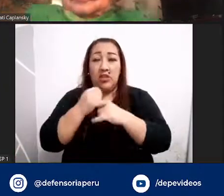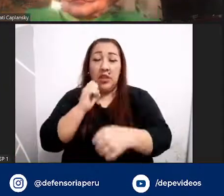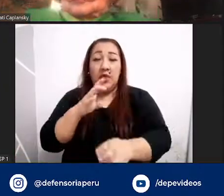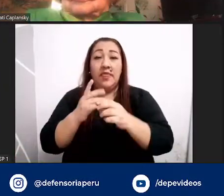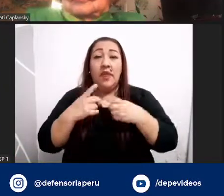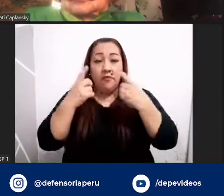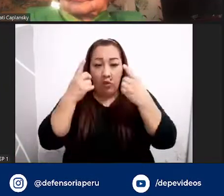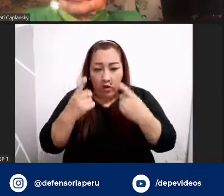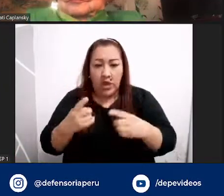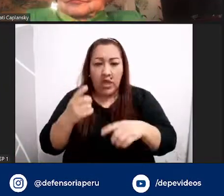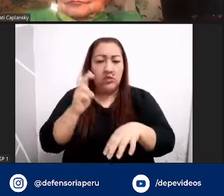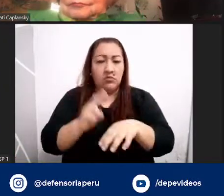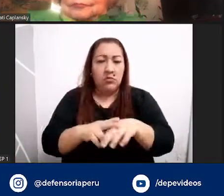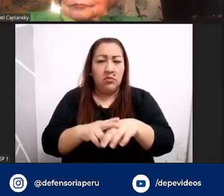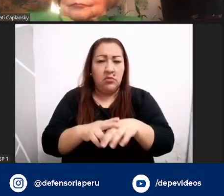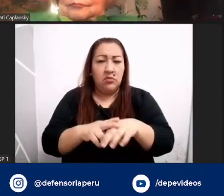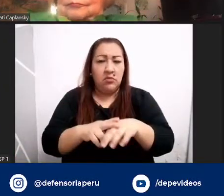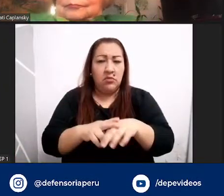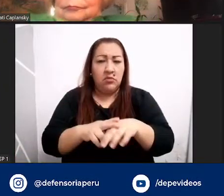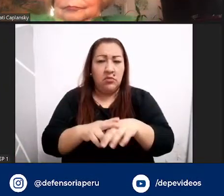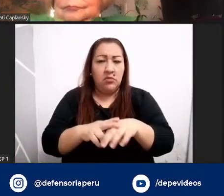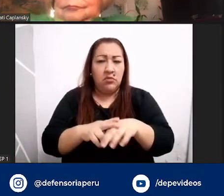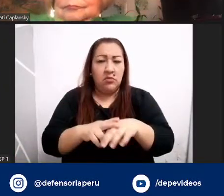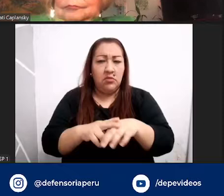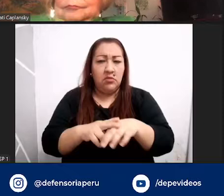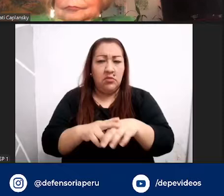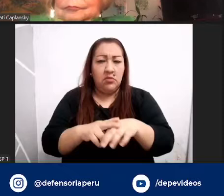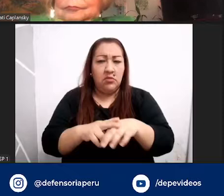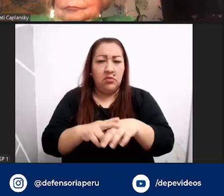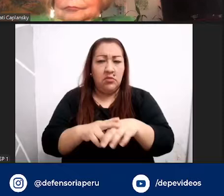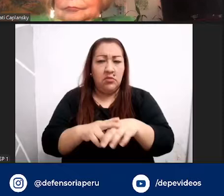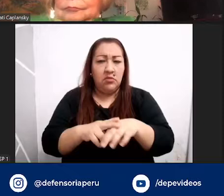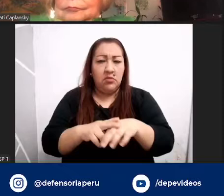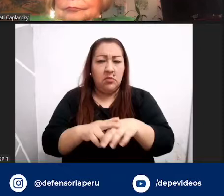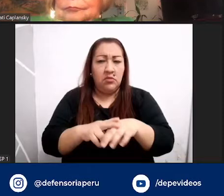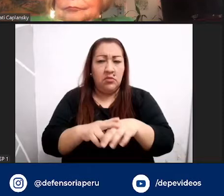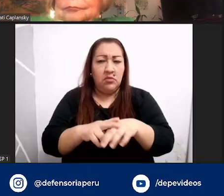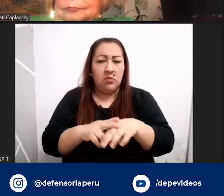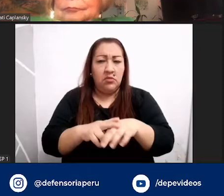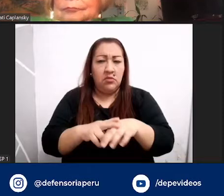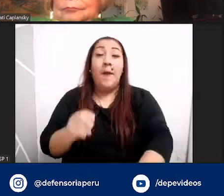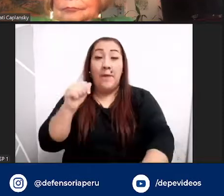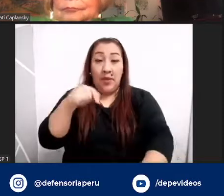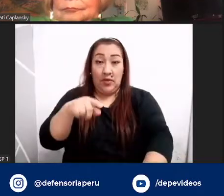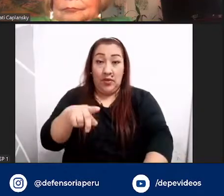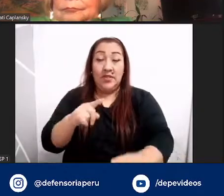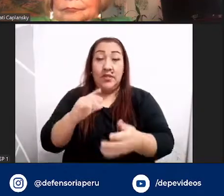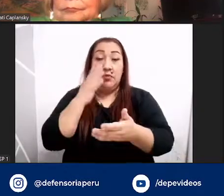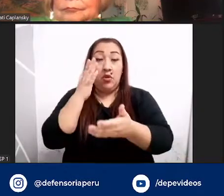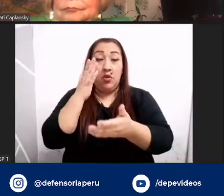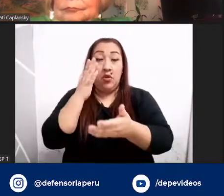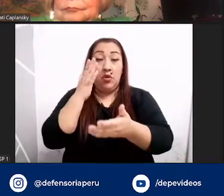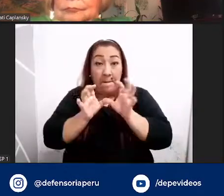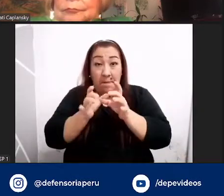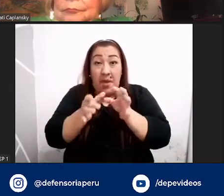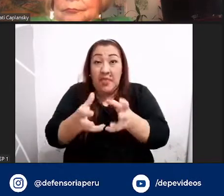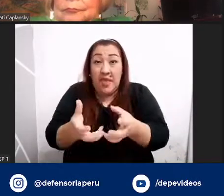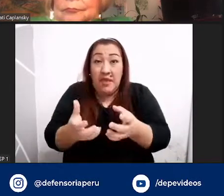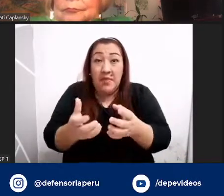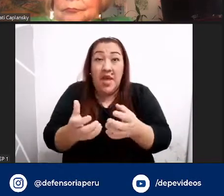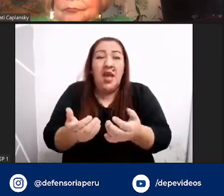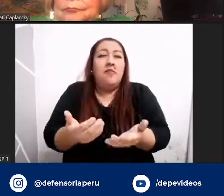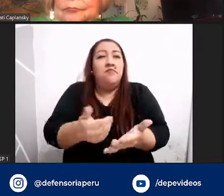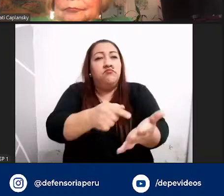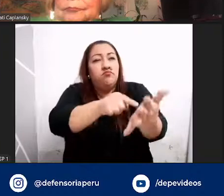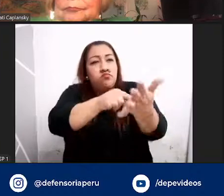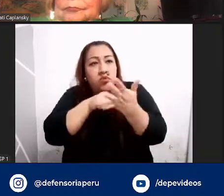muy difícil, pero creo que esta pandemia también nos ha revelado que el liderazgo posguerra de Estados Unidos,